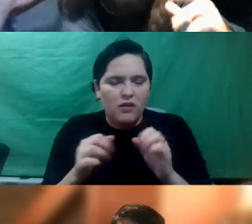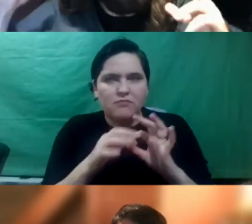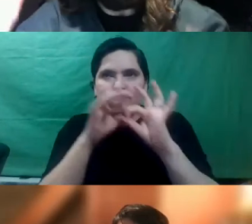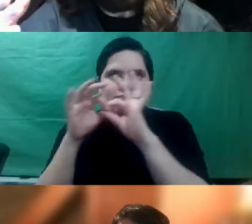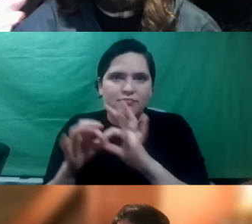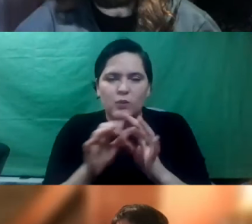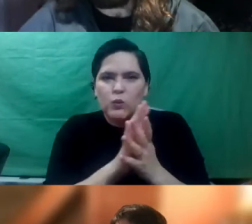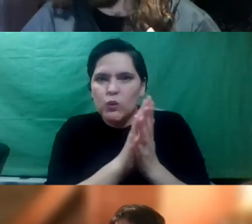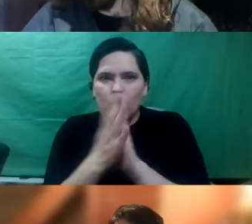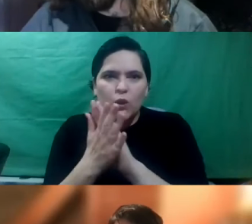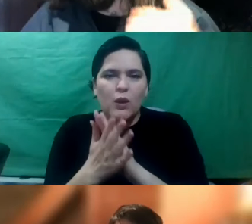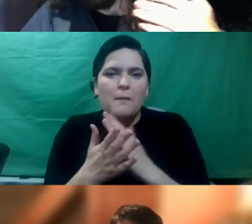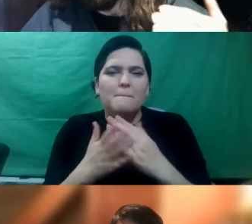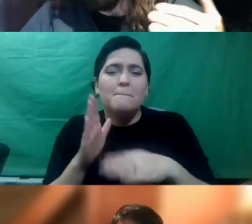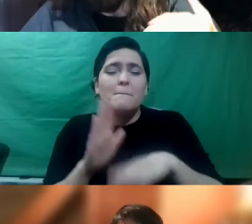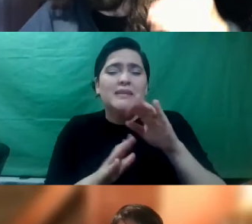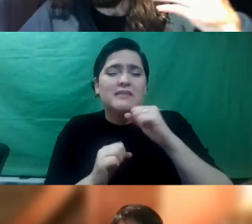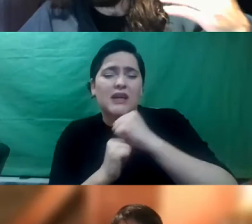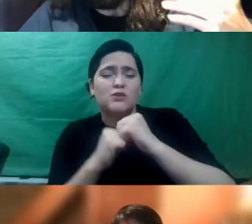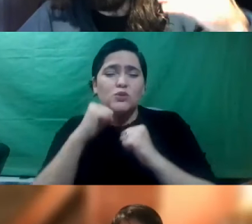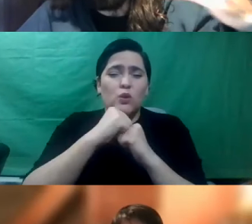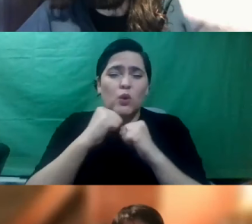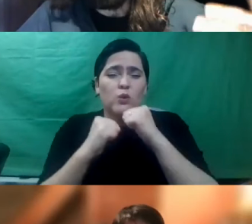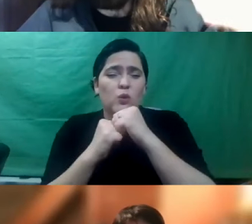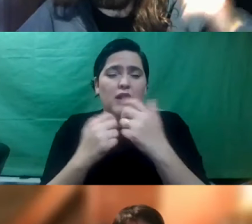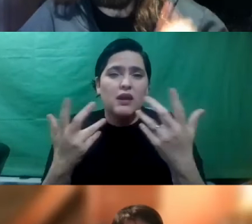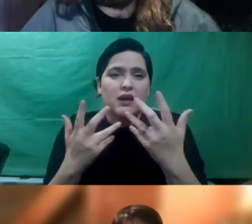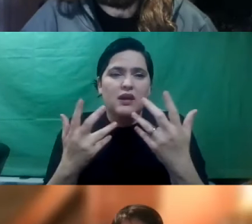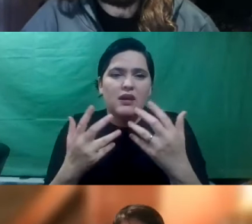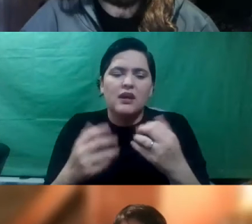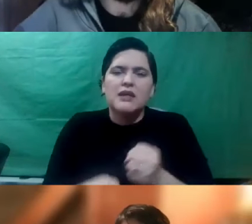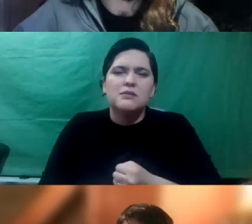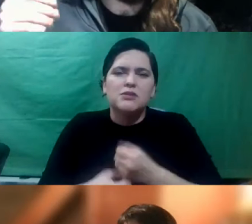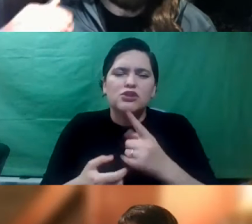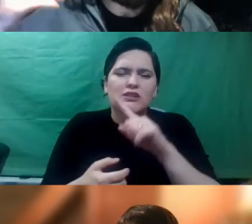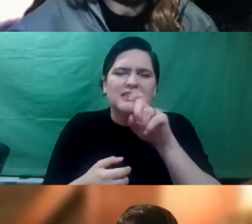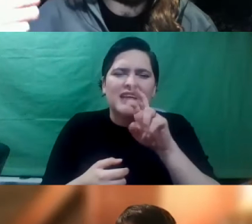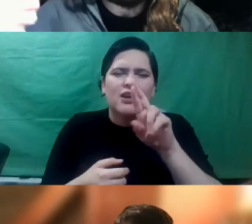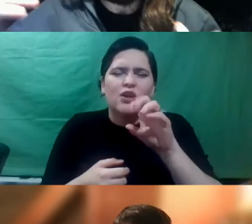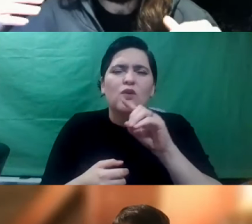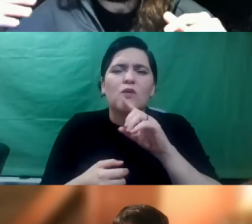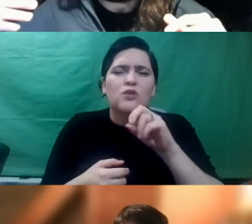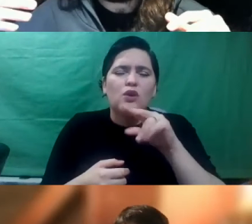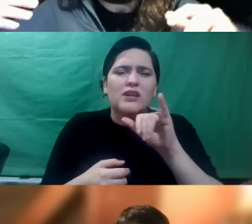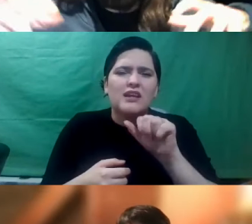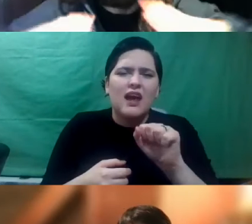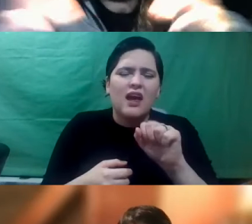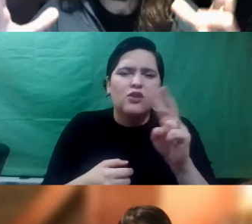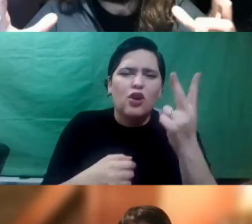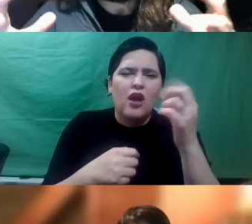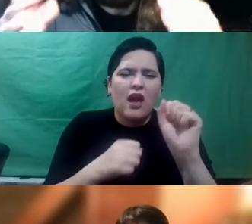escalas con aspectos más estructurales como es la expresión de receptores de serotonina 2A, como es el conectoma,